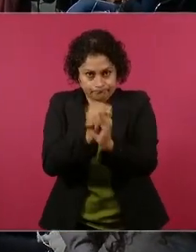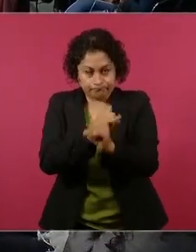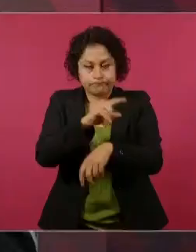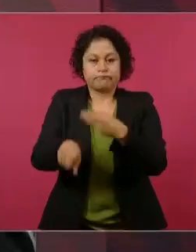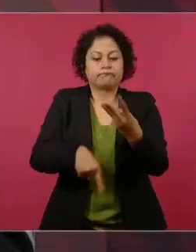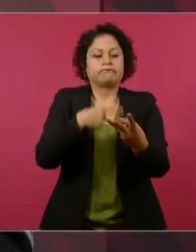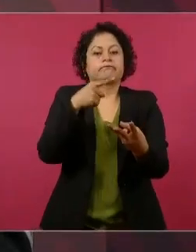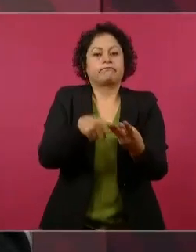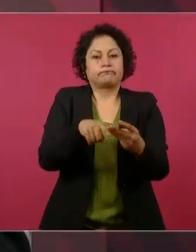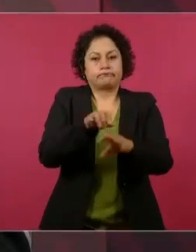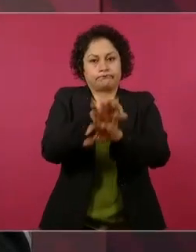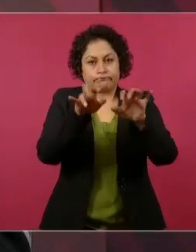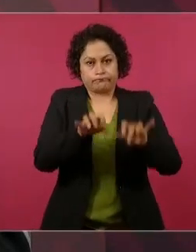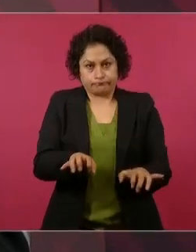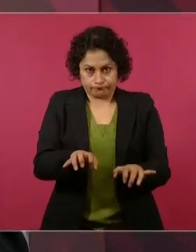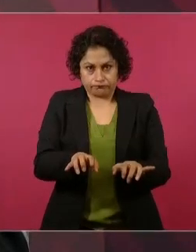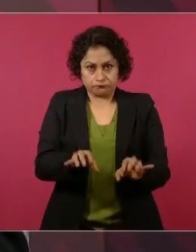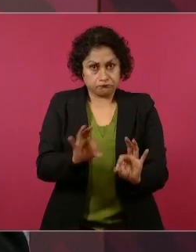sin corrupción.